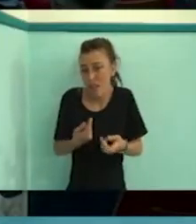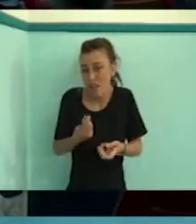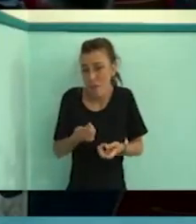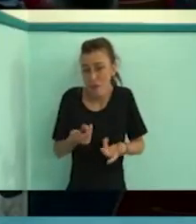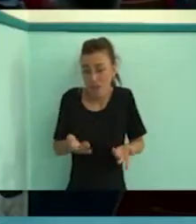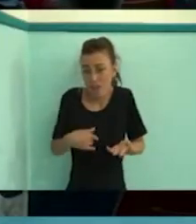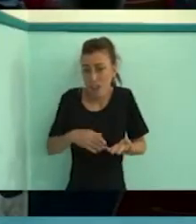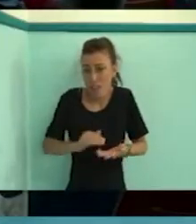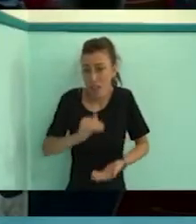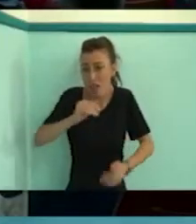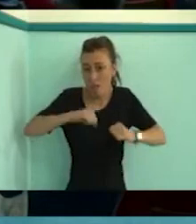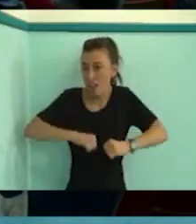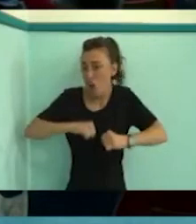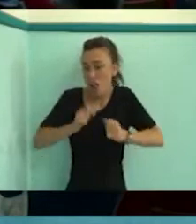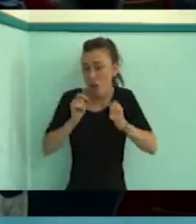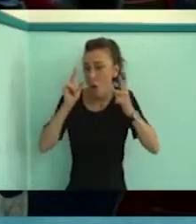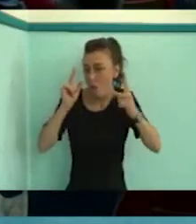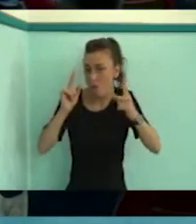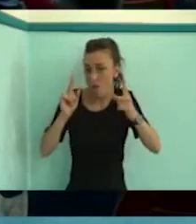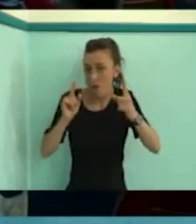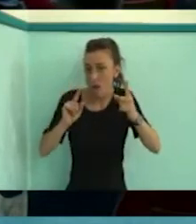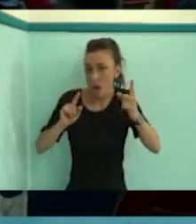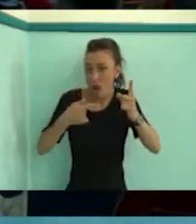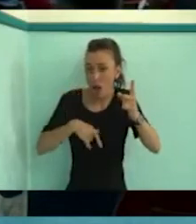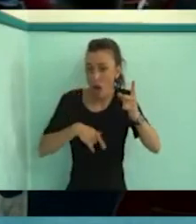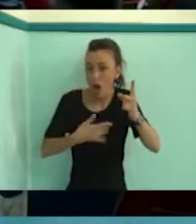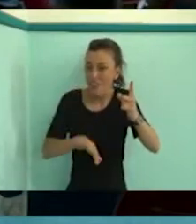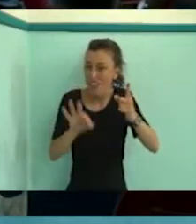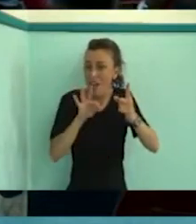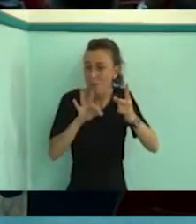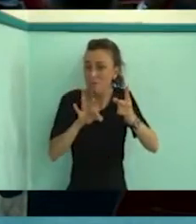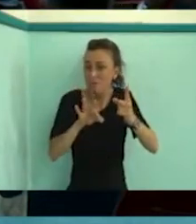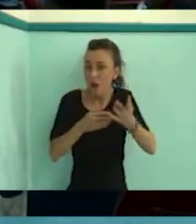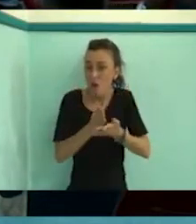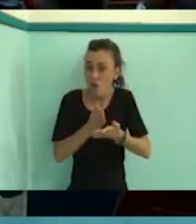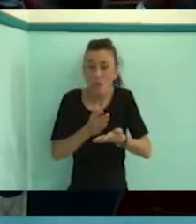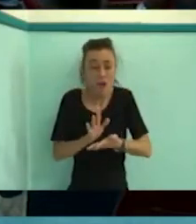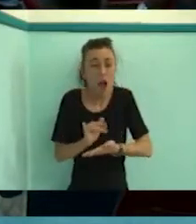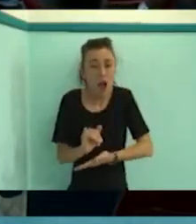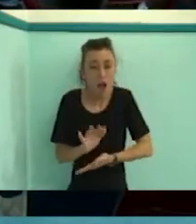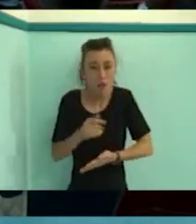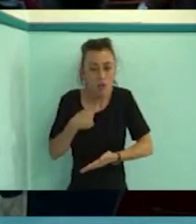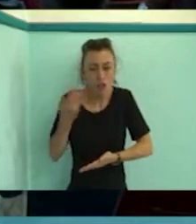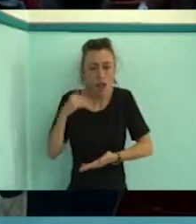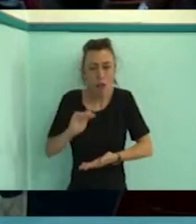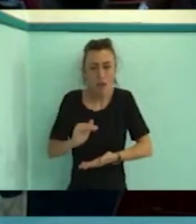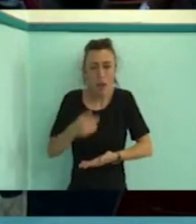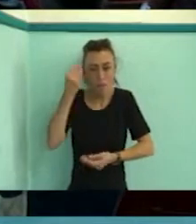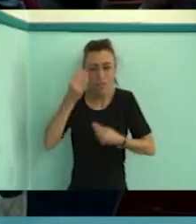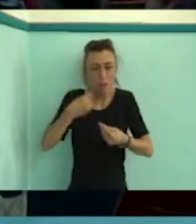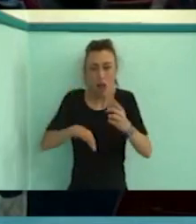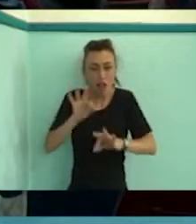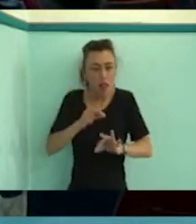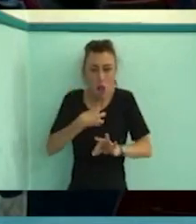mayor y te das cuenta de que es eso de que de que tienes opción de decidir porque yo creo que de niña lo que a mí me pasaba Es que yo sentía que no tenía opción de decidir Yo pensaba que